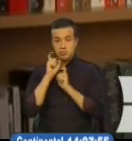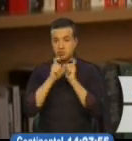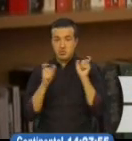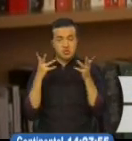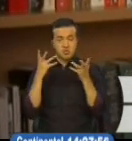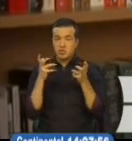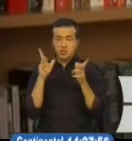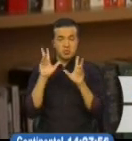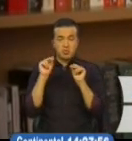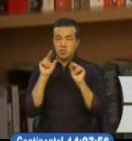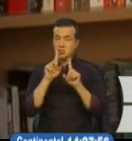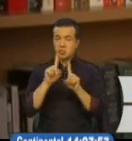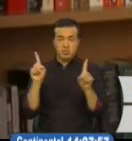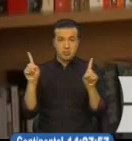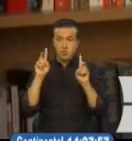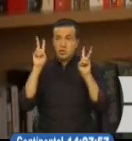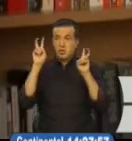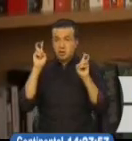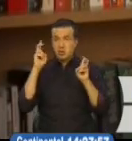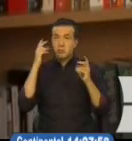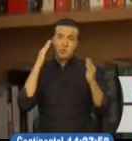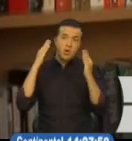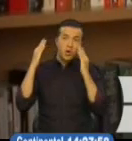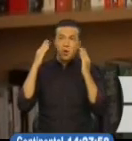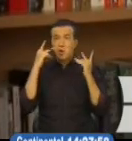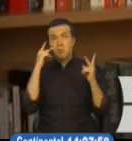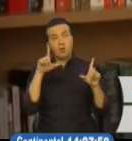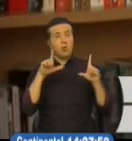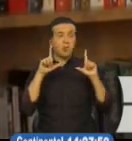quiere la política que se base en los estereotipos.